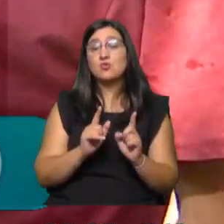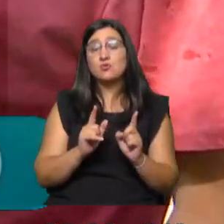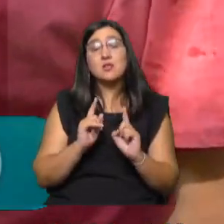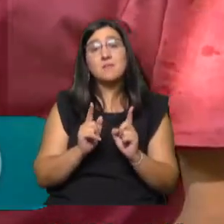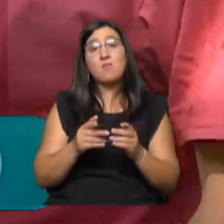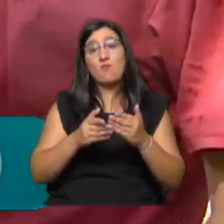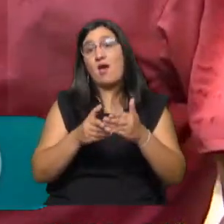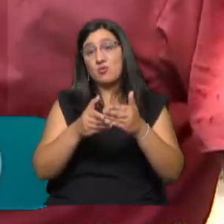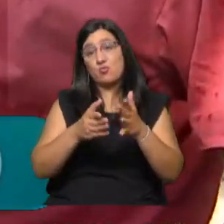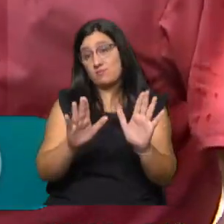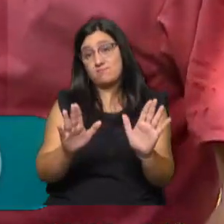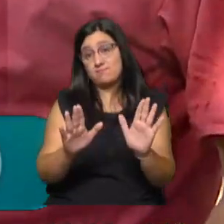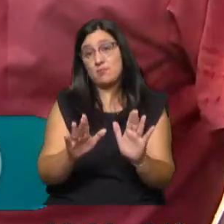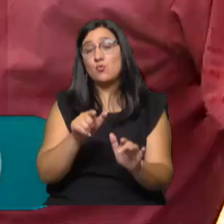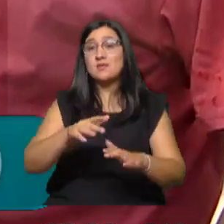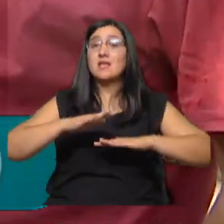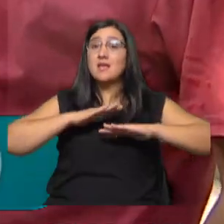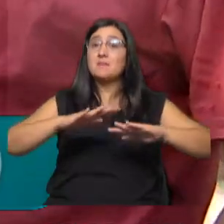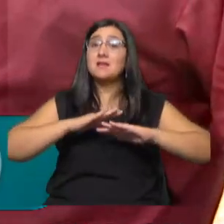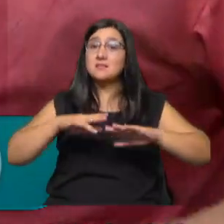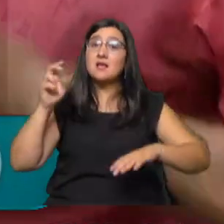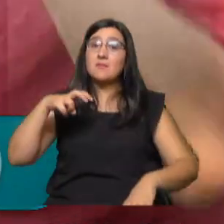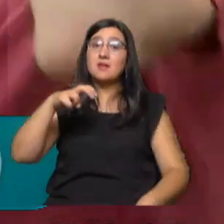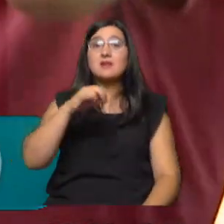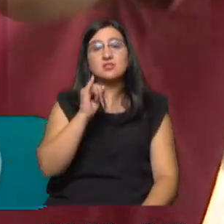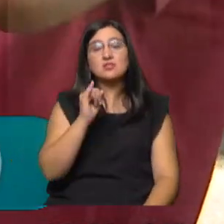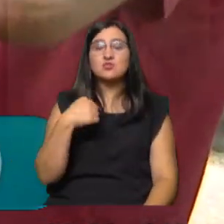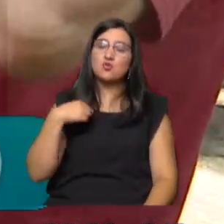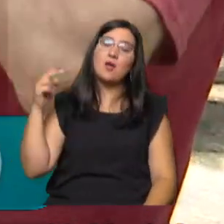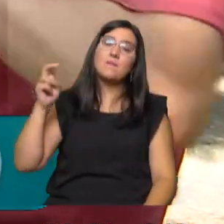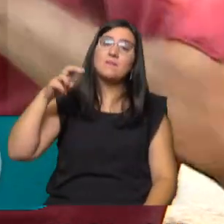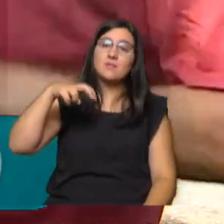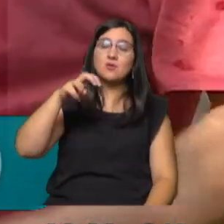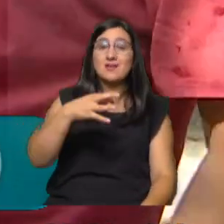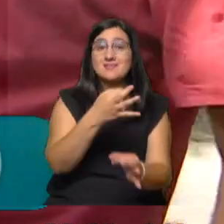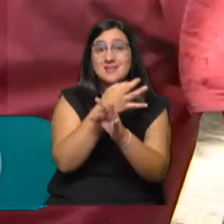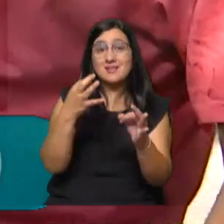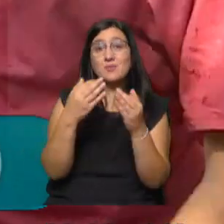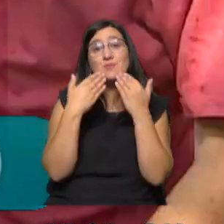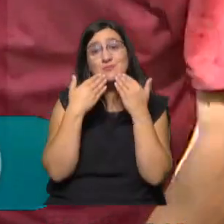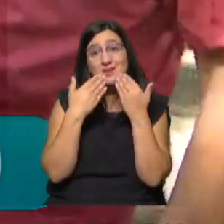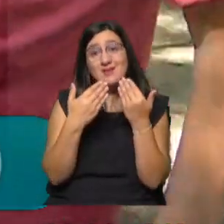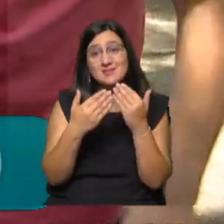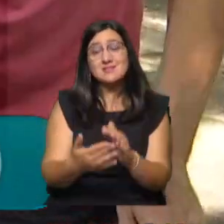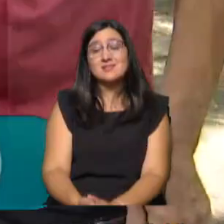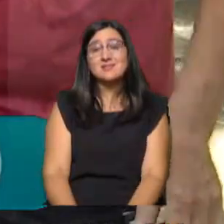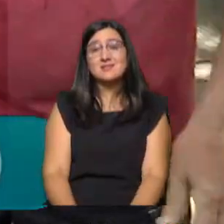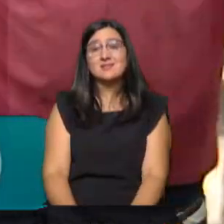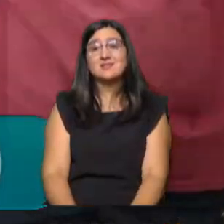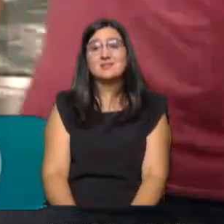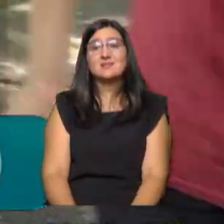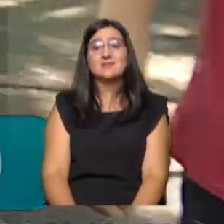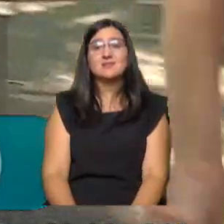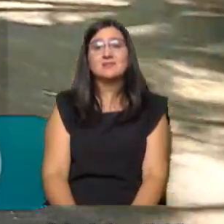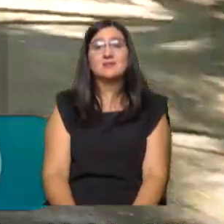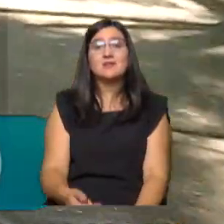Qué lindo. ¿Viene a hacer gimnasia, a caminar temprano aquí? A caminar, sí. Excelente. Bueno, vecino, muchas gracias, ¿eh? Okay. El vecino Fito y